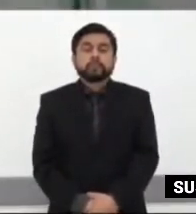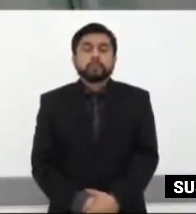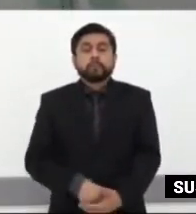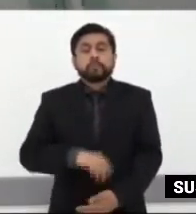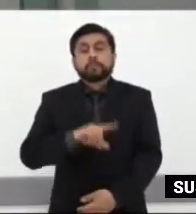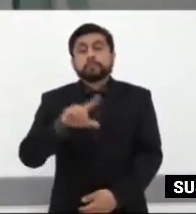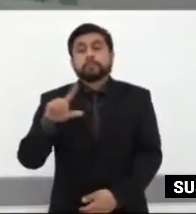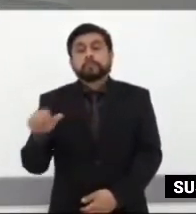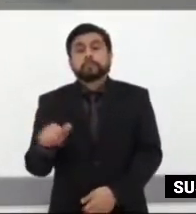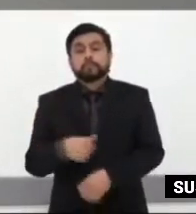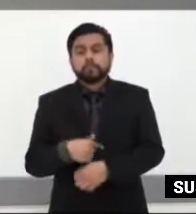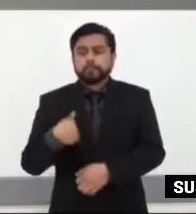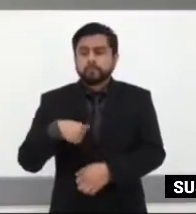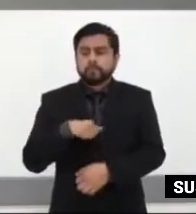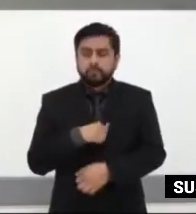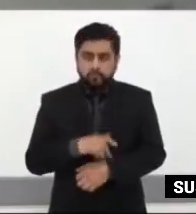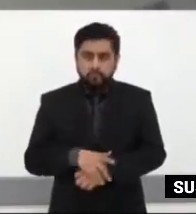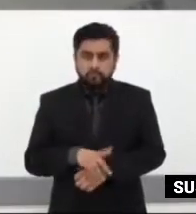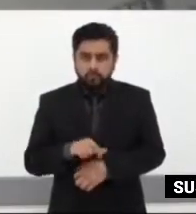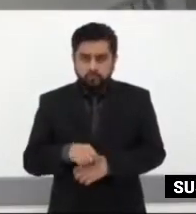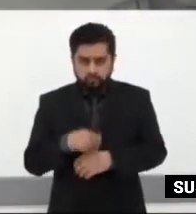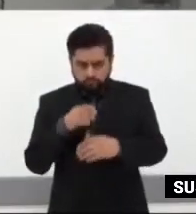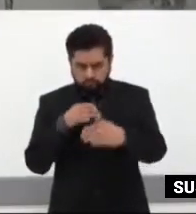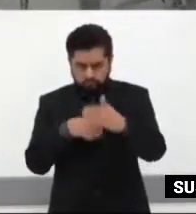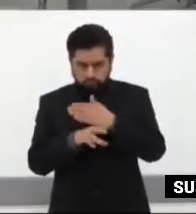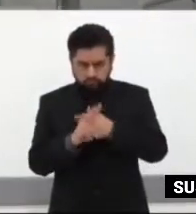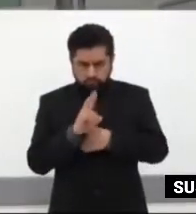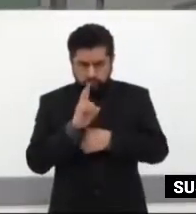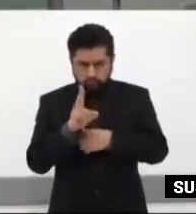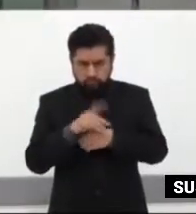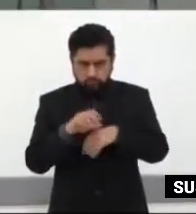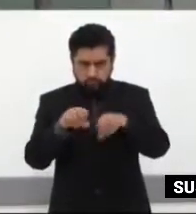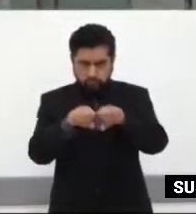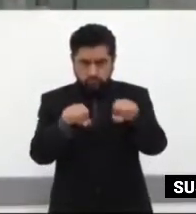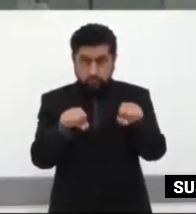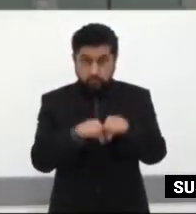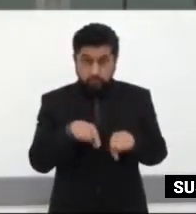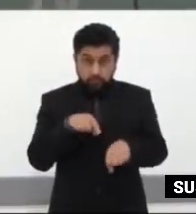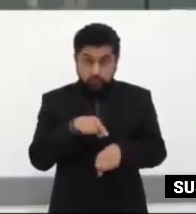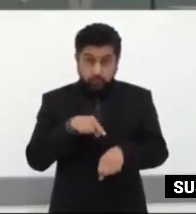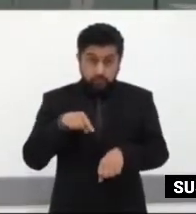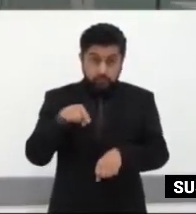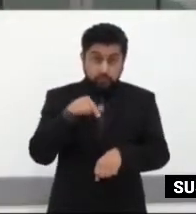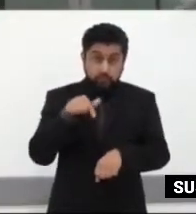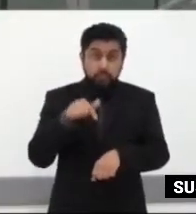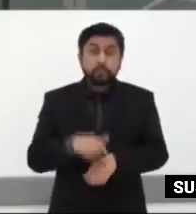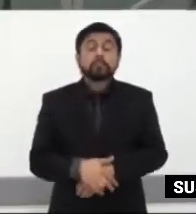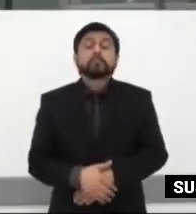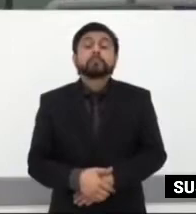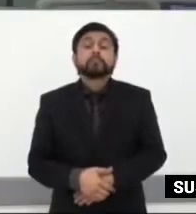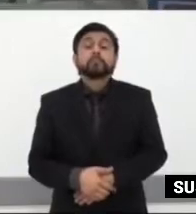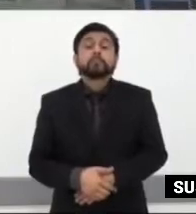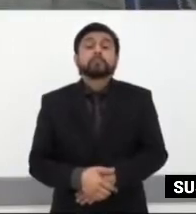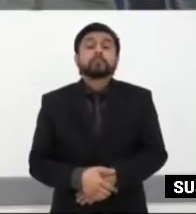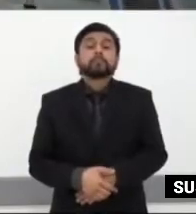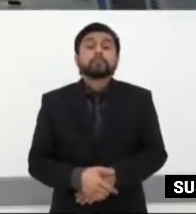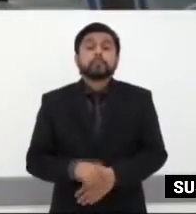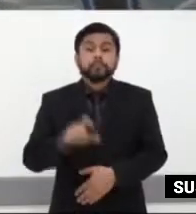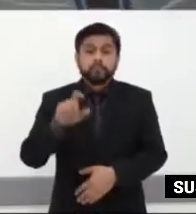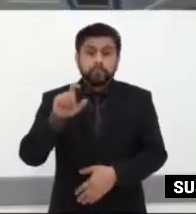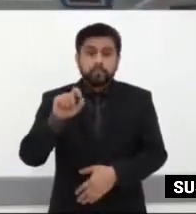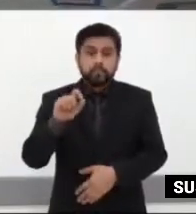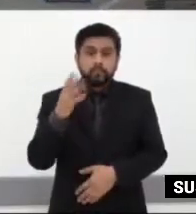Después vamos a entrar a la sala en donde vamos a tener 24